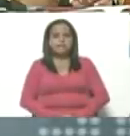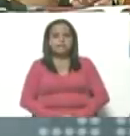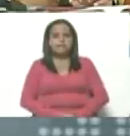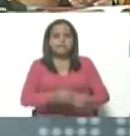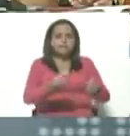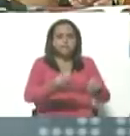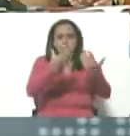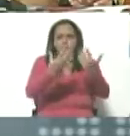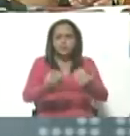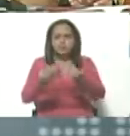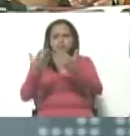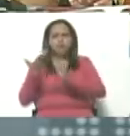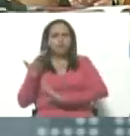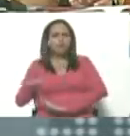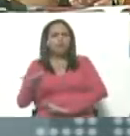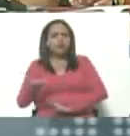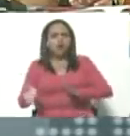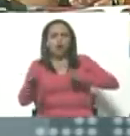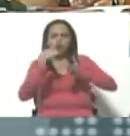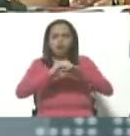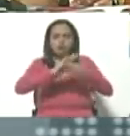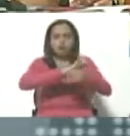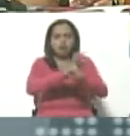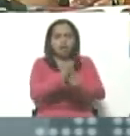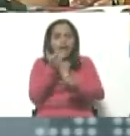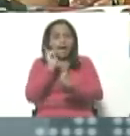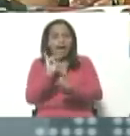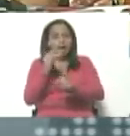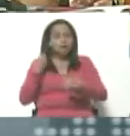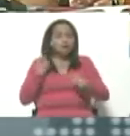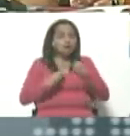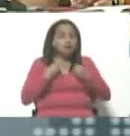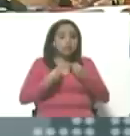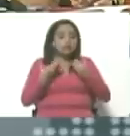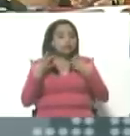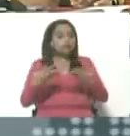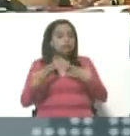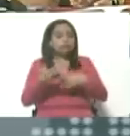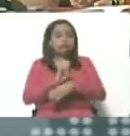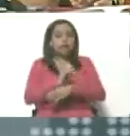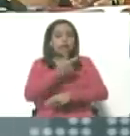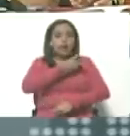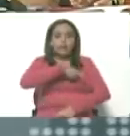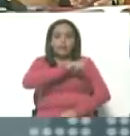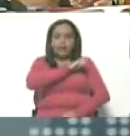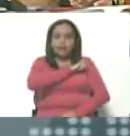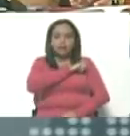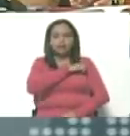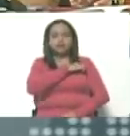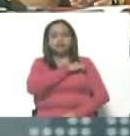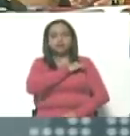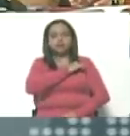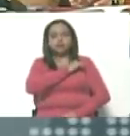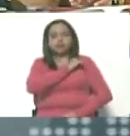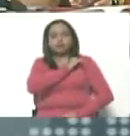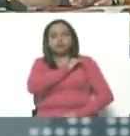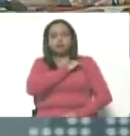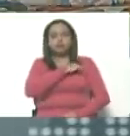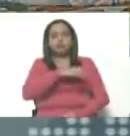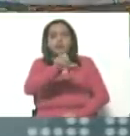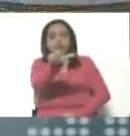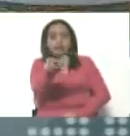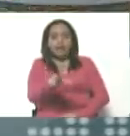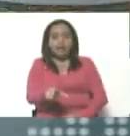Rebrotes importantes que han llamado a la preocupación en España, en